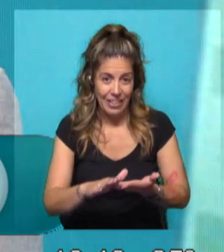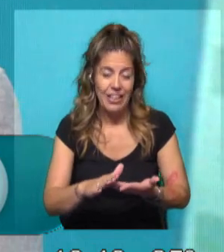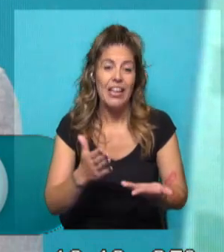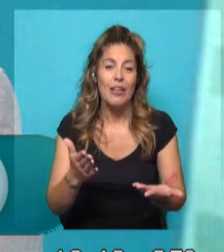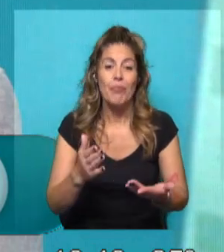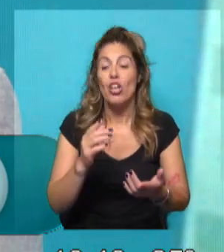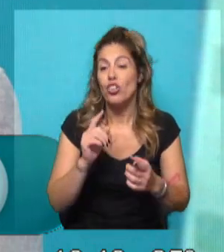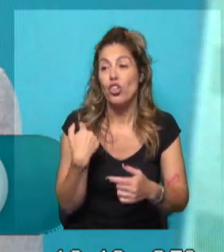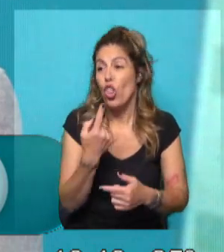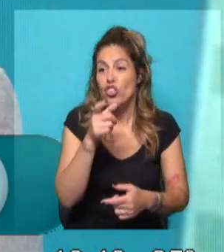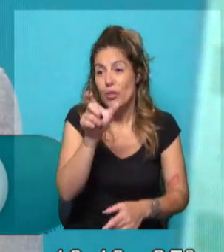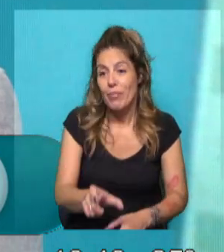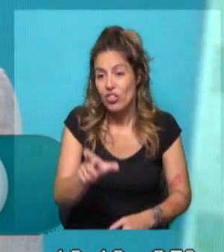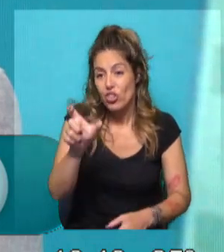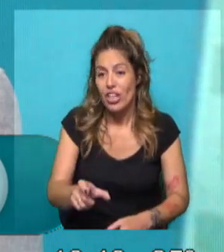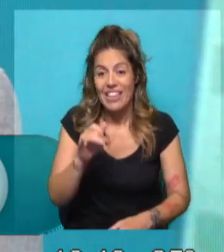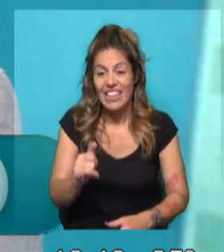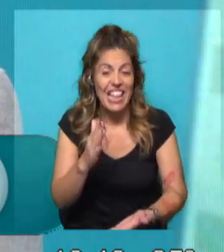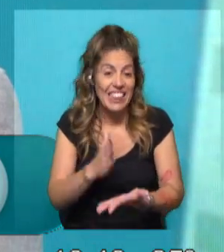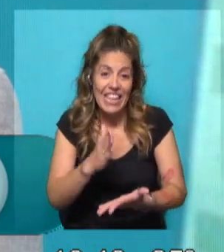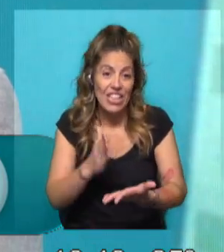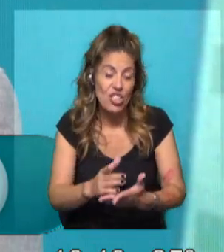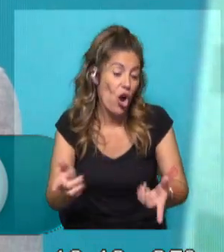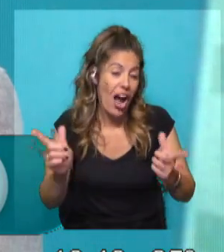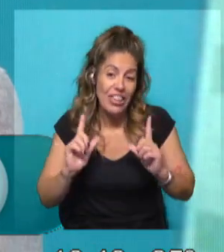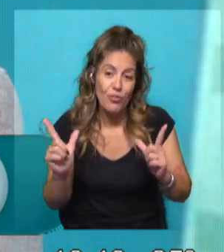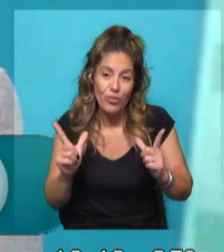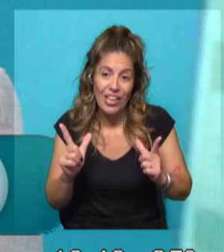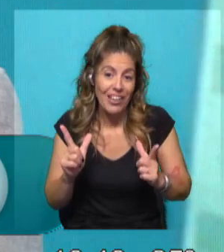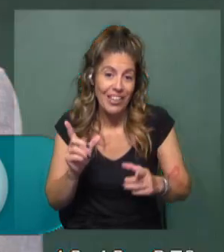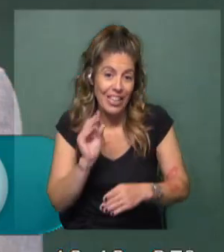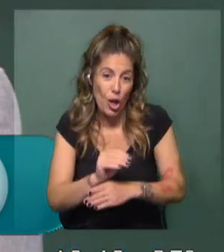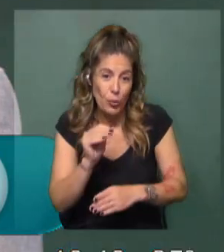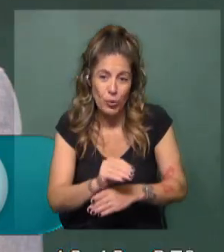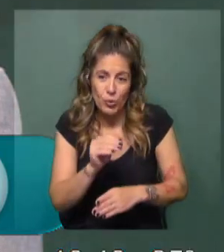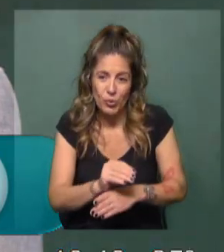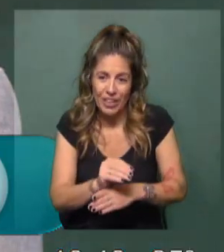a disfrutar de los derechos culturales que necesitan y tienen que tener, porque es importantísimo.